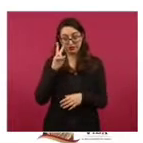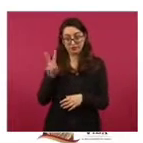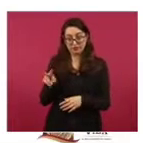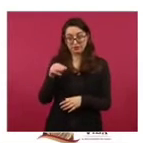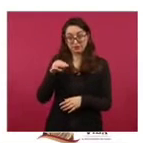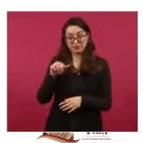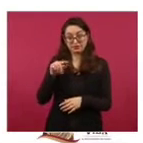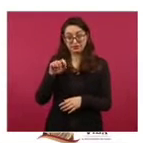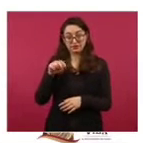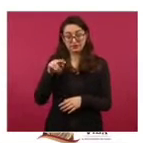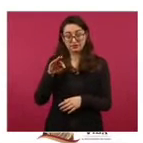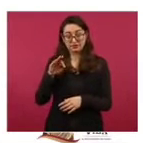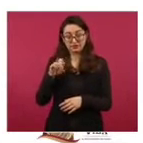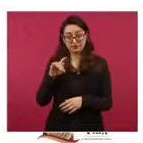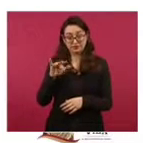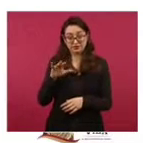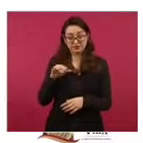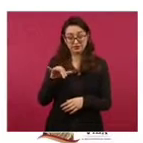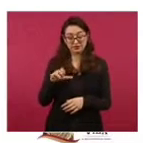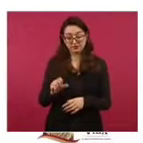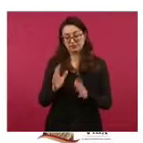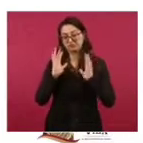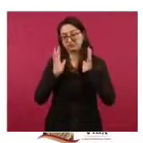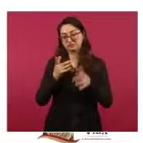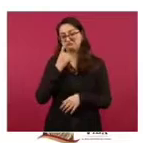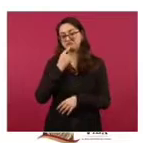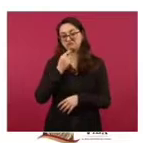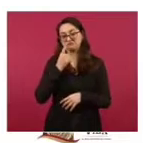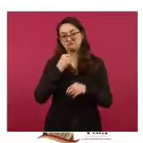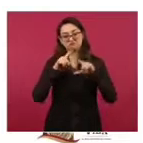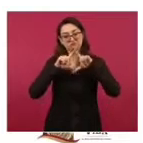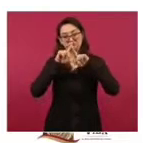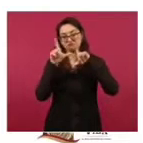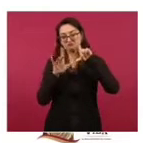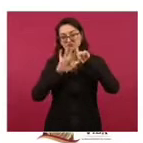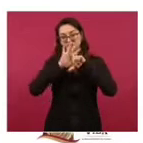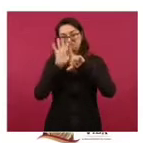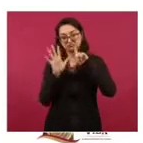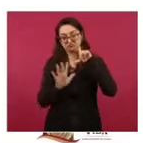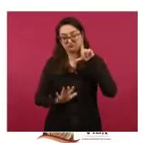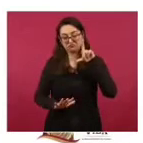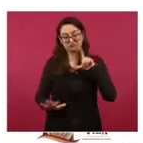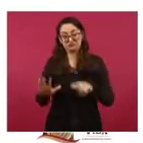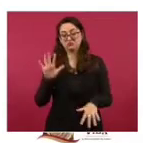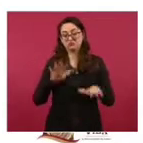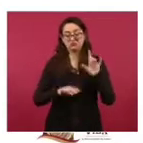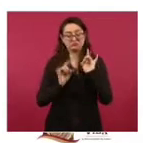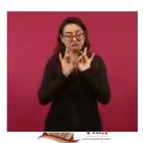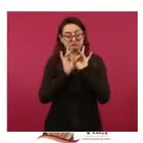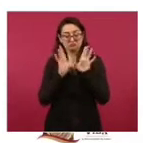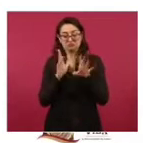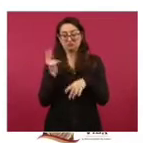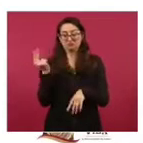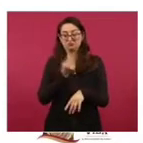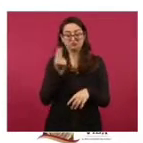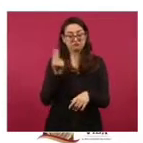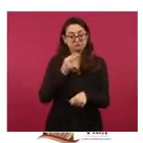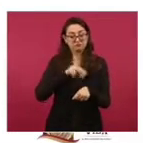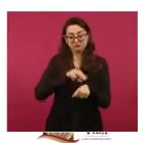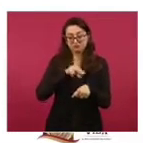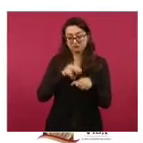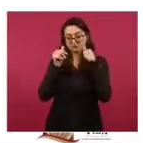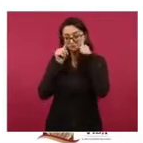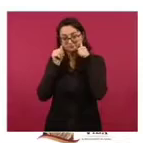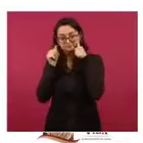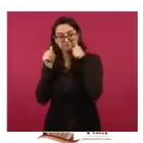las que también se necesitan servicios de atención o se solicitan servicios de atención en el país. La siguiente, por favor.